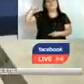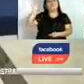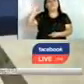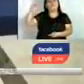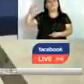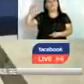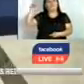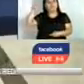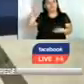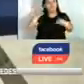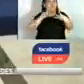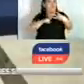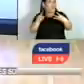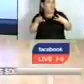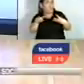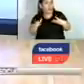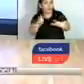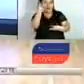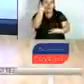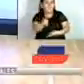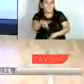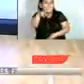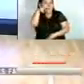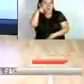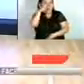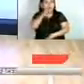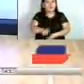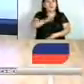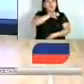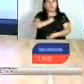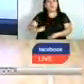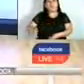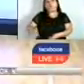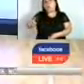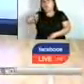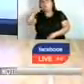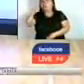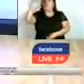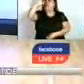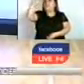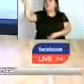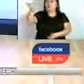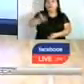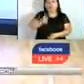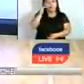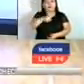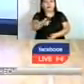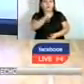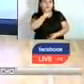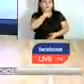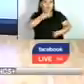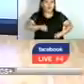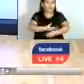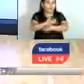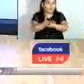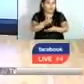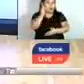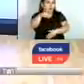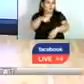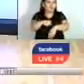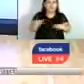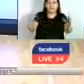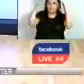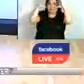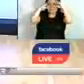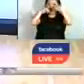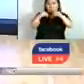de la República y también observadores nacionales e internacionales. Esta es la información que tenía para compartir con ustedes a esta hora. Con